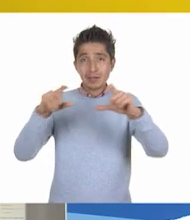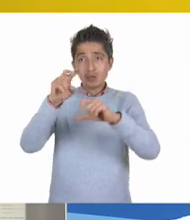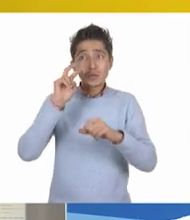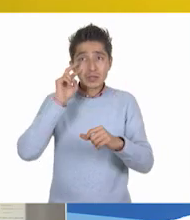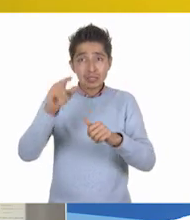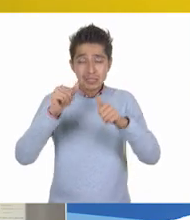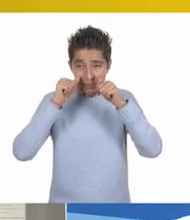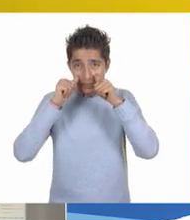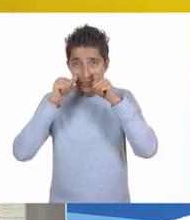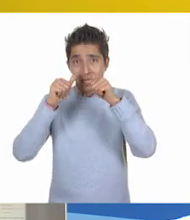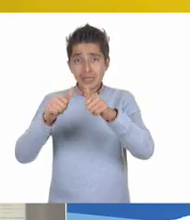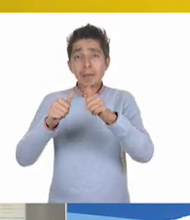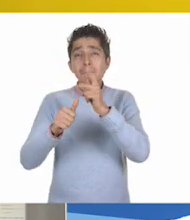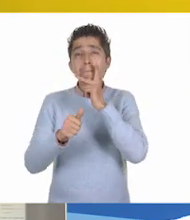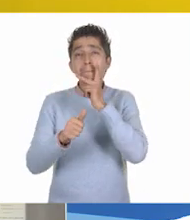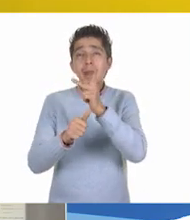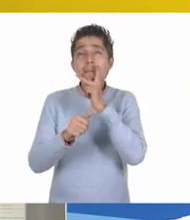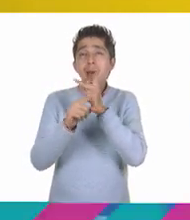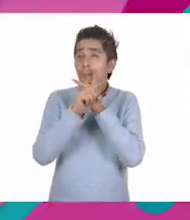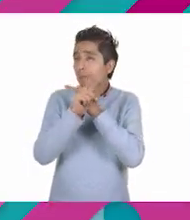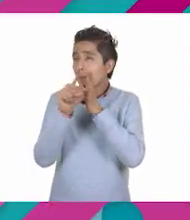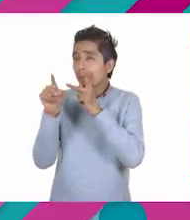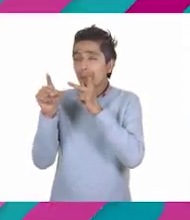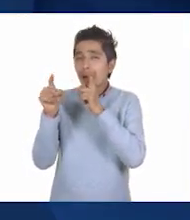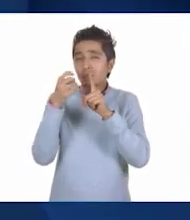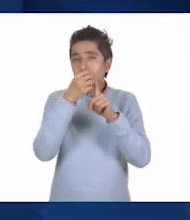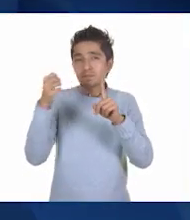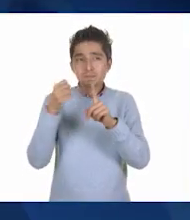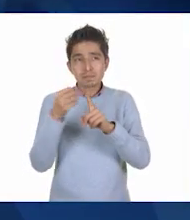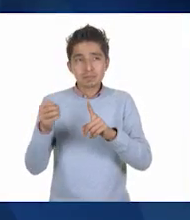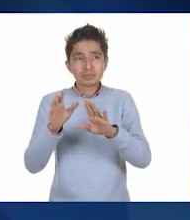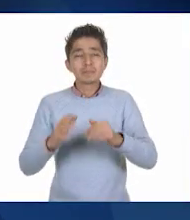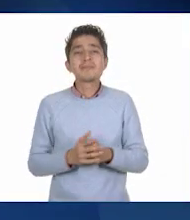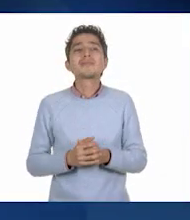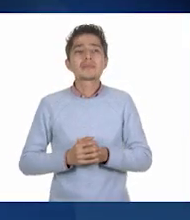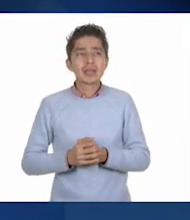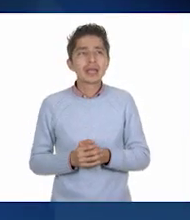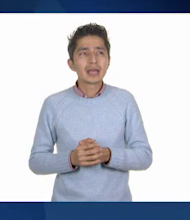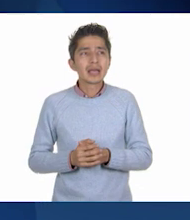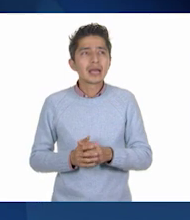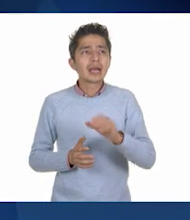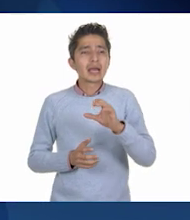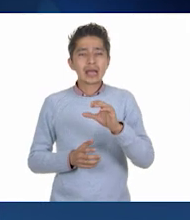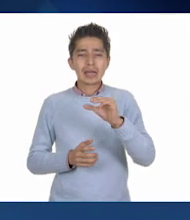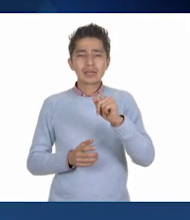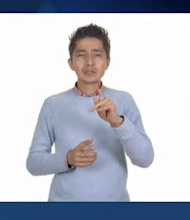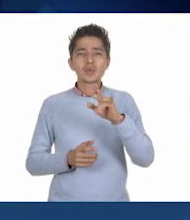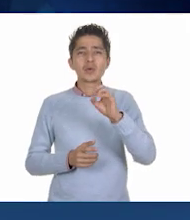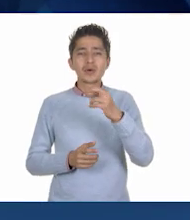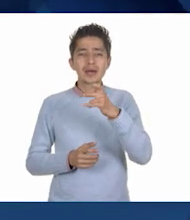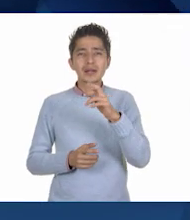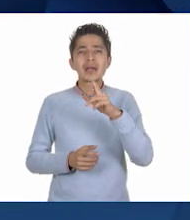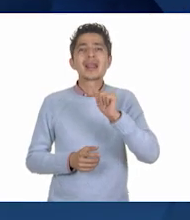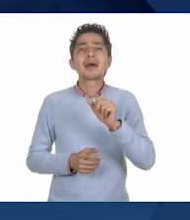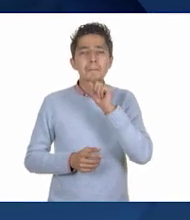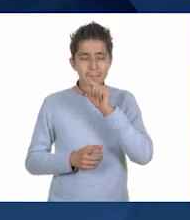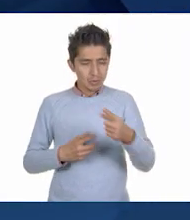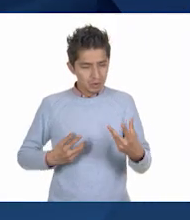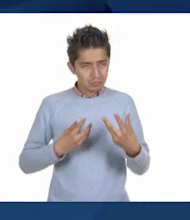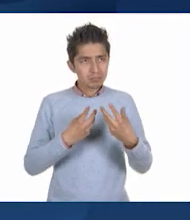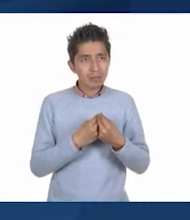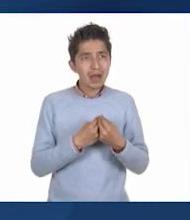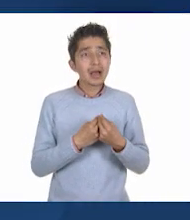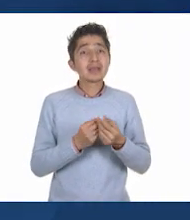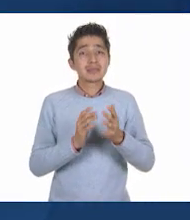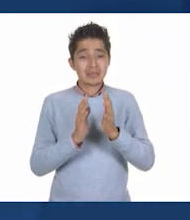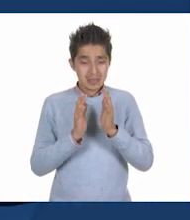pongas atención en las palabras y oraciones subrayadas. Y Cástulo Herrera, que marcha a su lado, aquí está